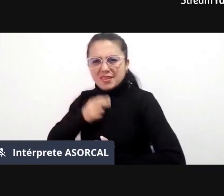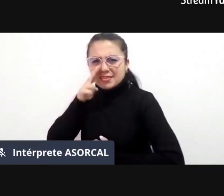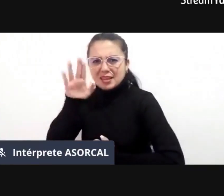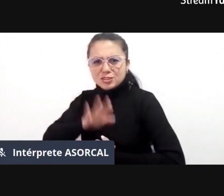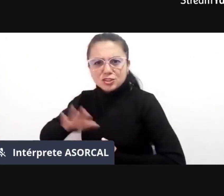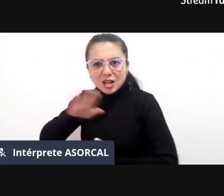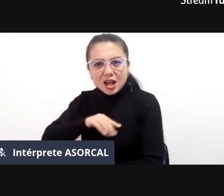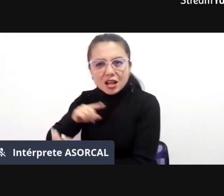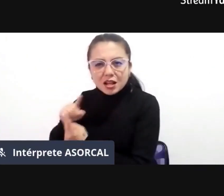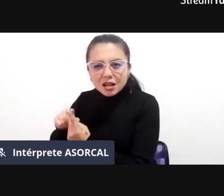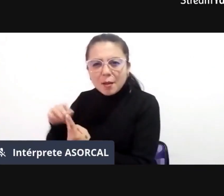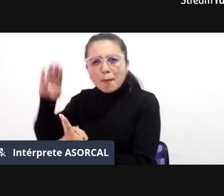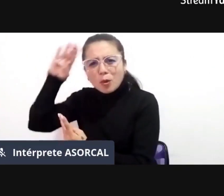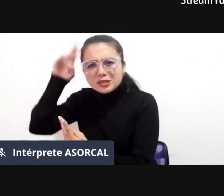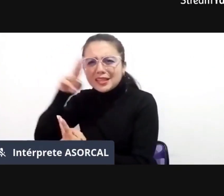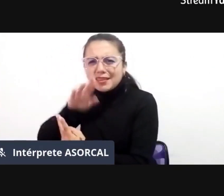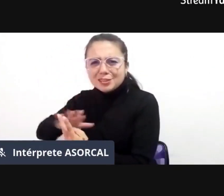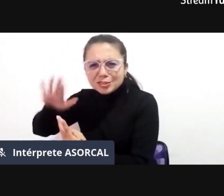Policía Nacional,